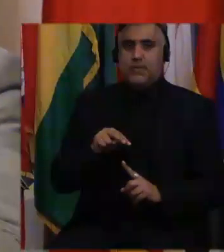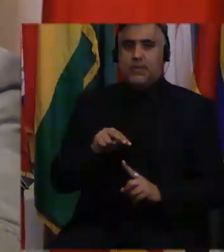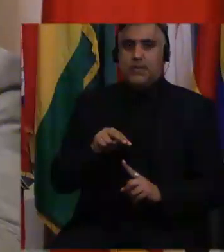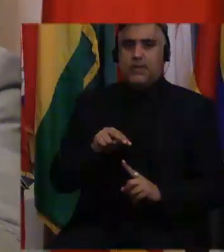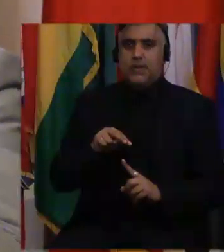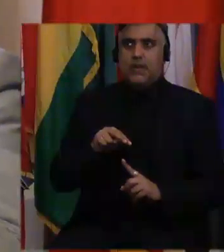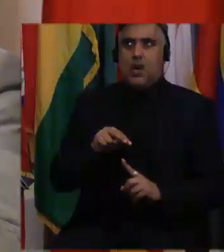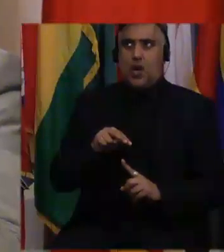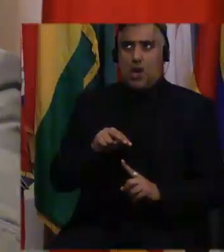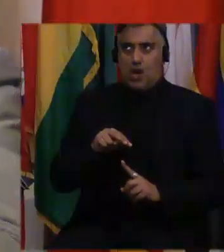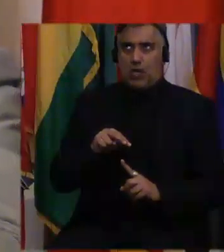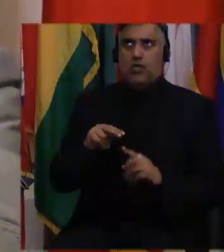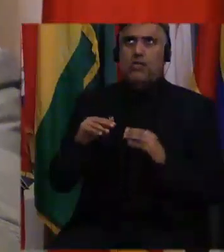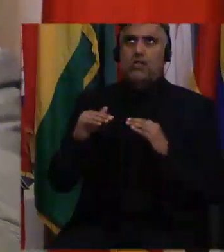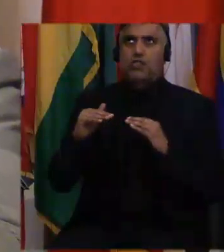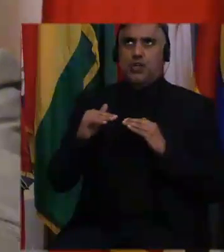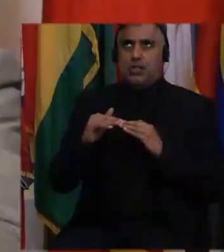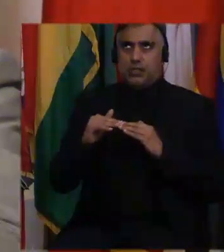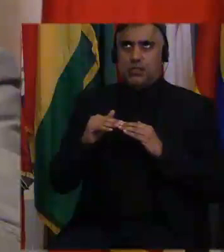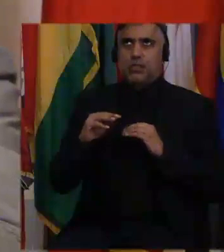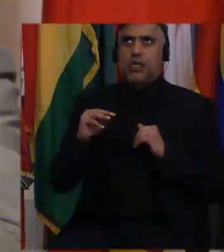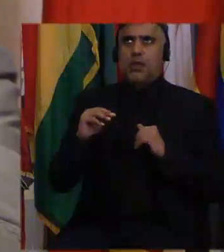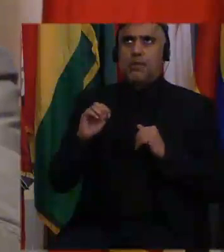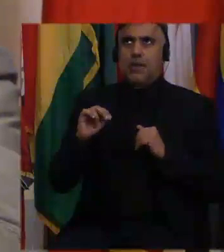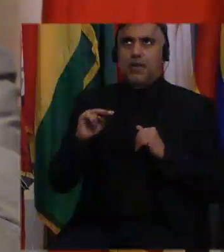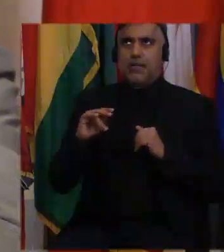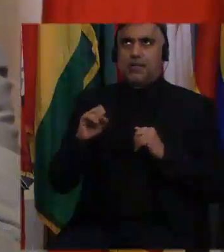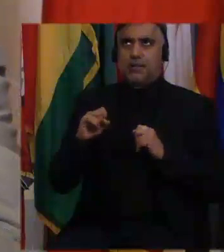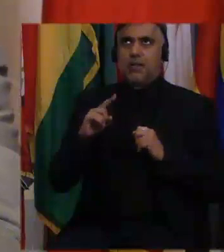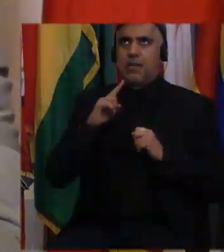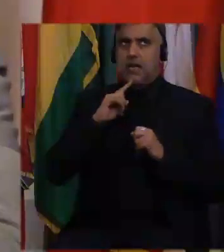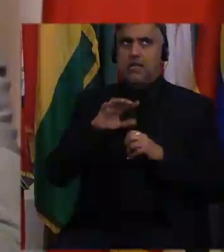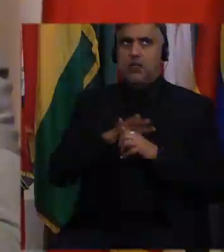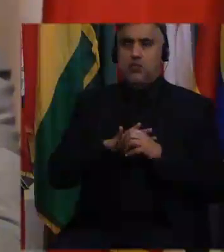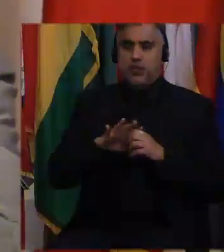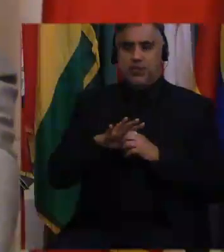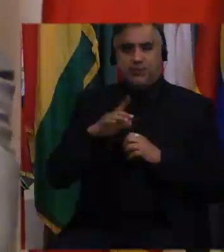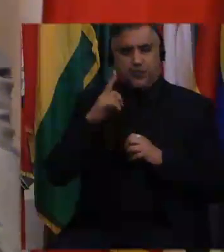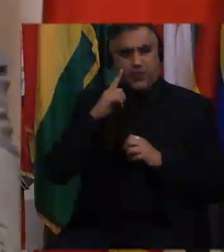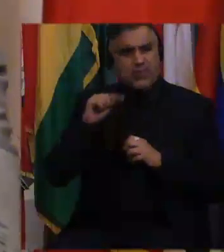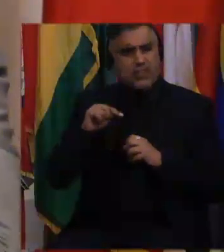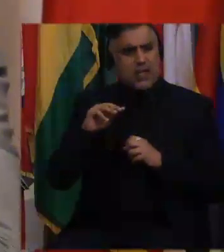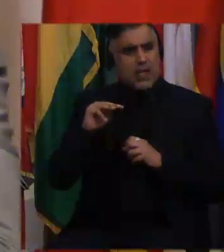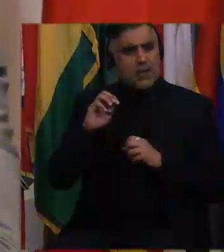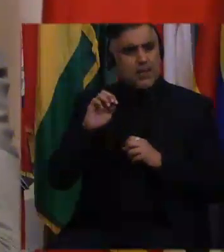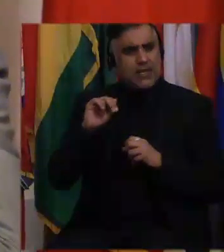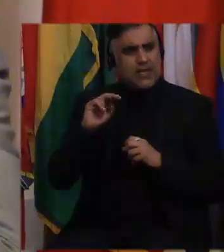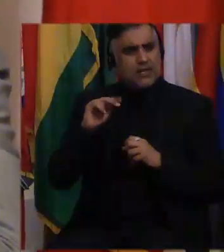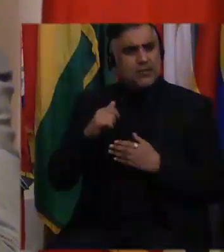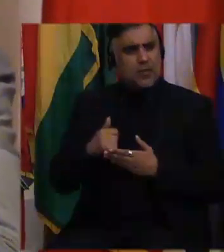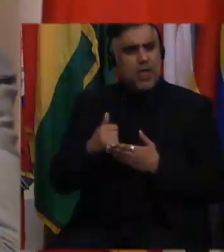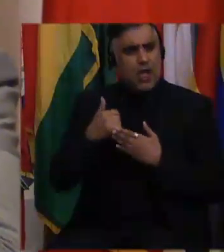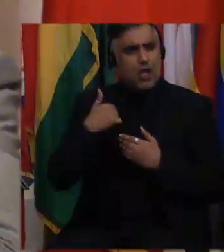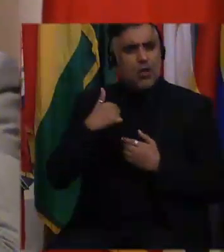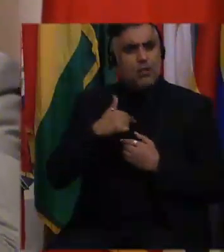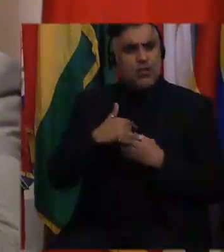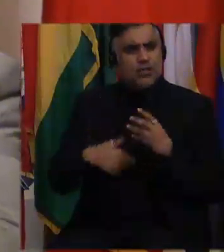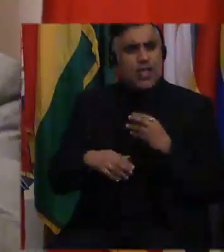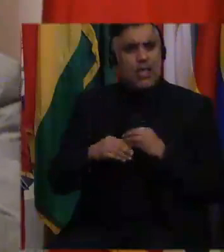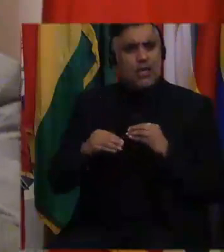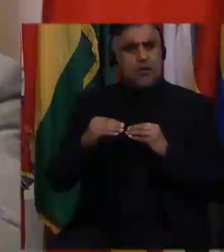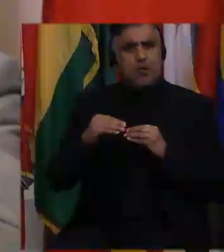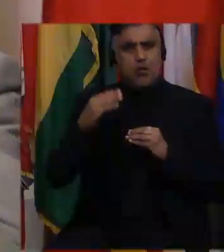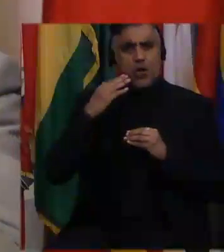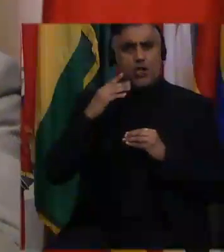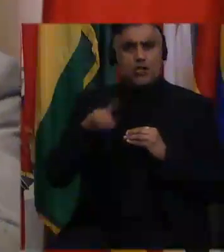región. Y creo que ese es un mecanismo para se agregar cada vez más conocimiento sobre los estándares internacionales y